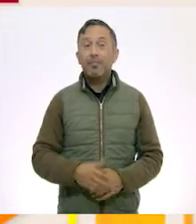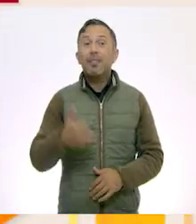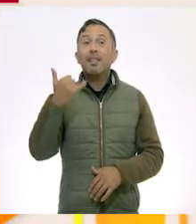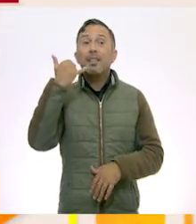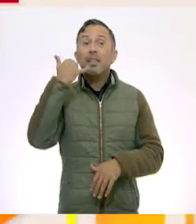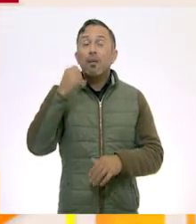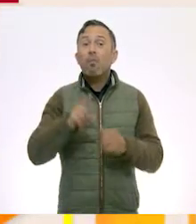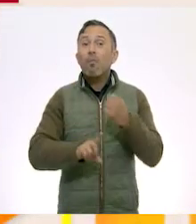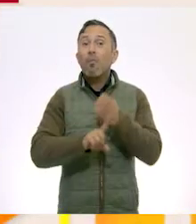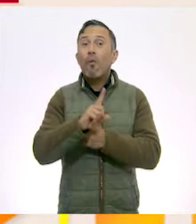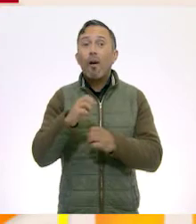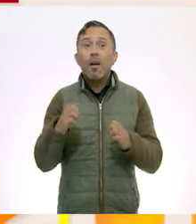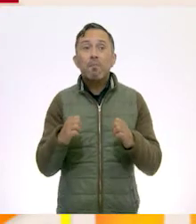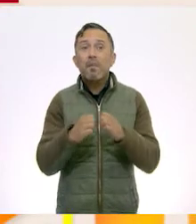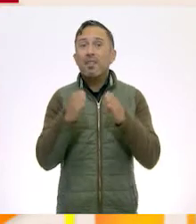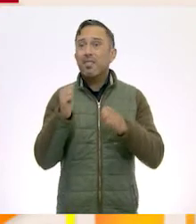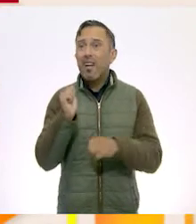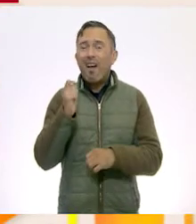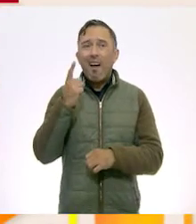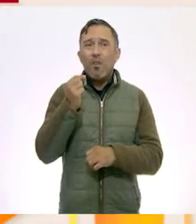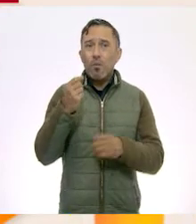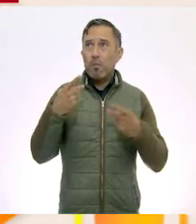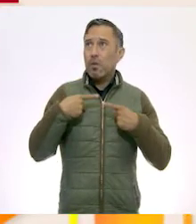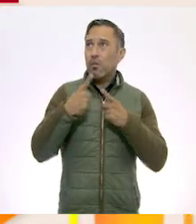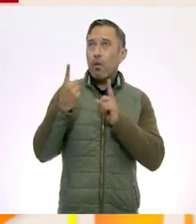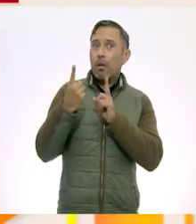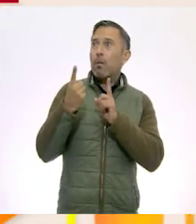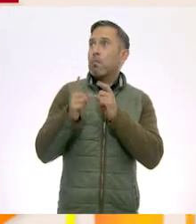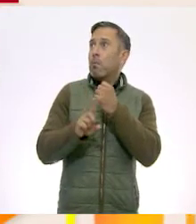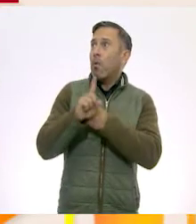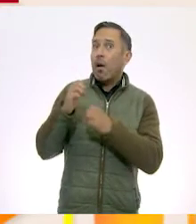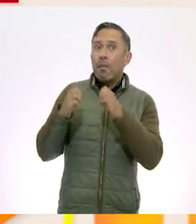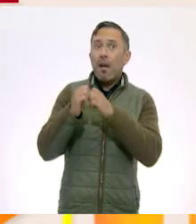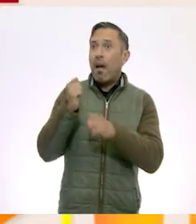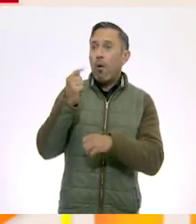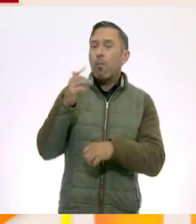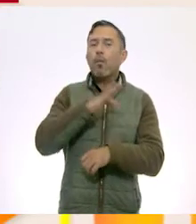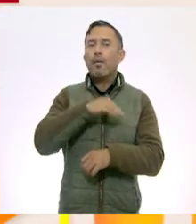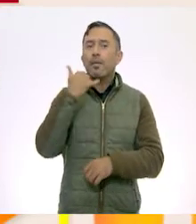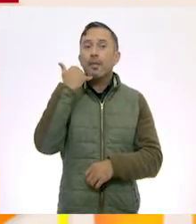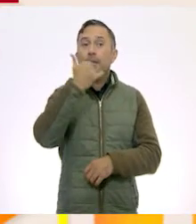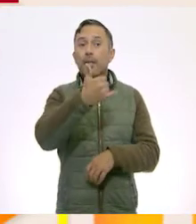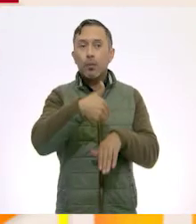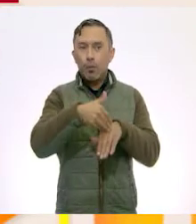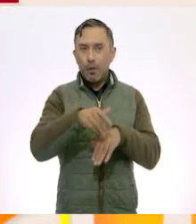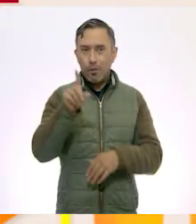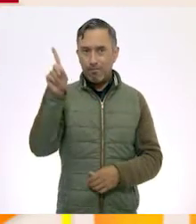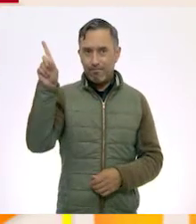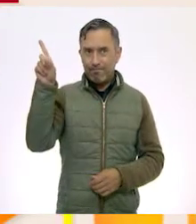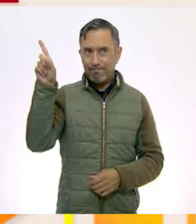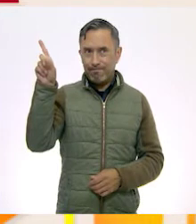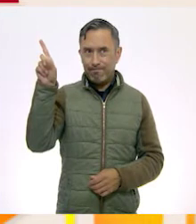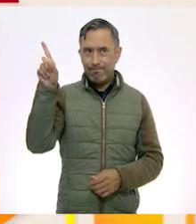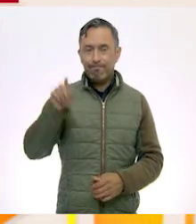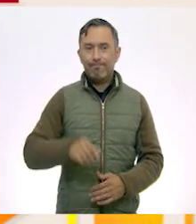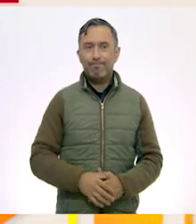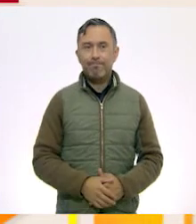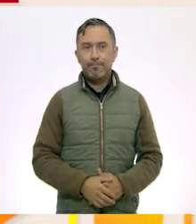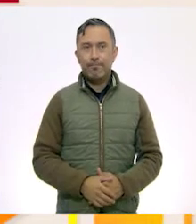puedes llamar cuando tú o alguien cerca de ti tenga una emergencia.